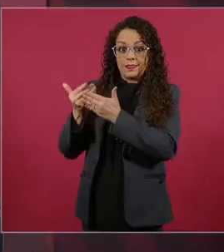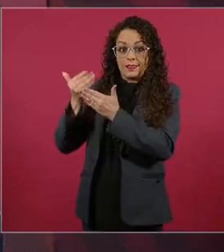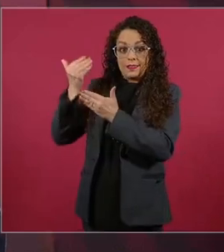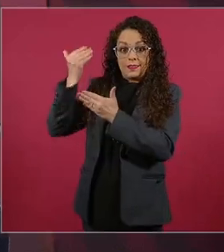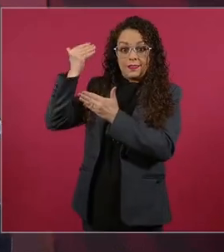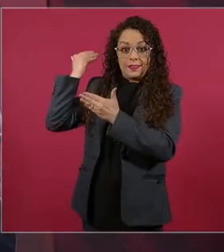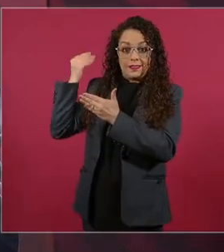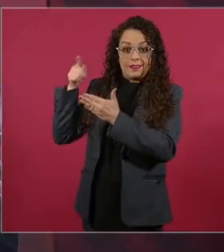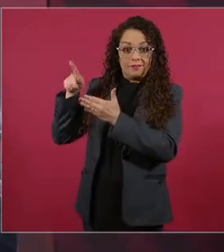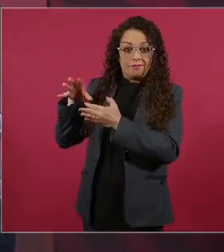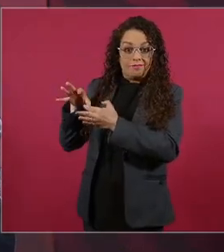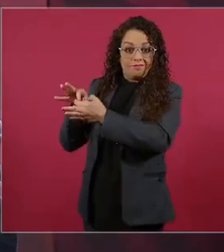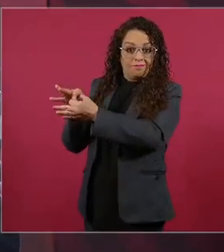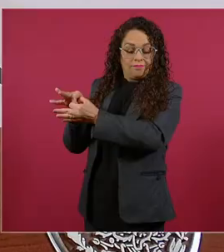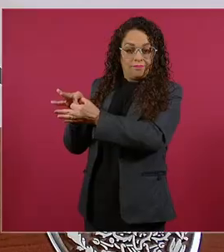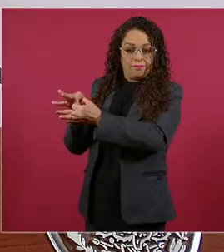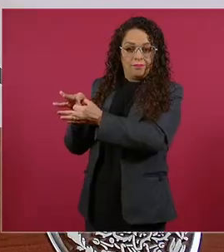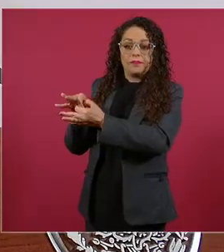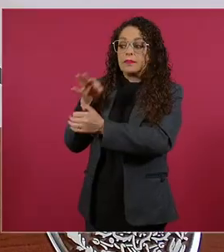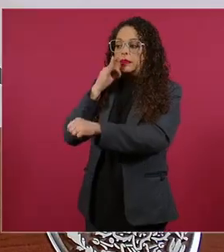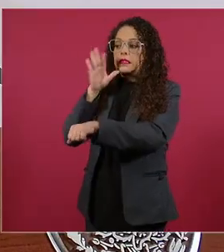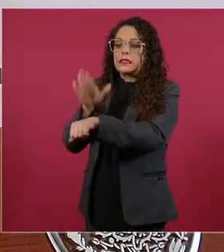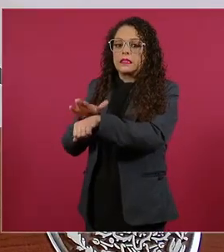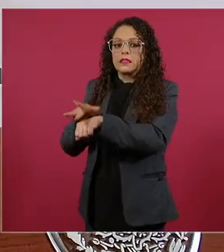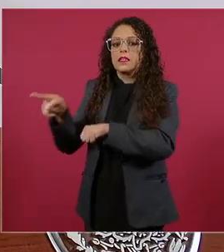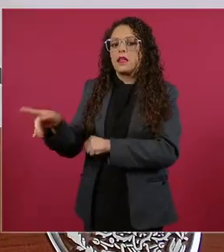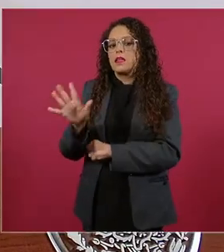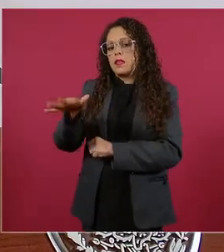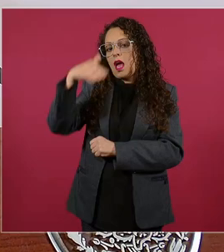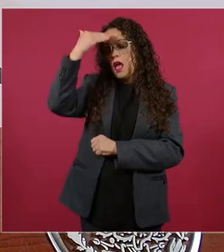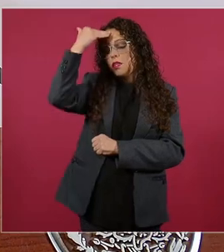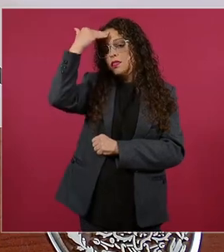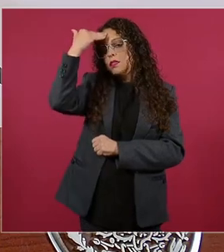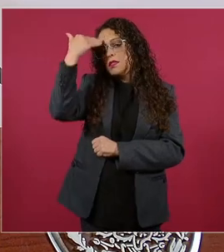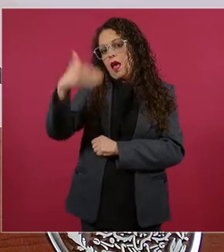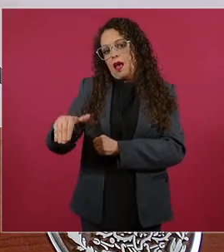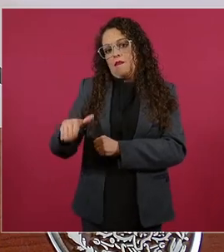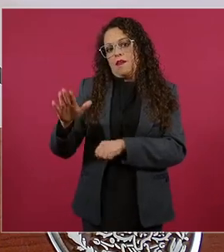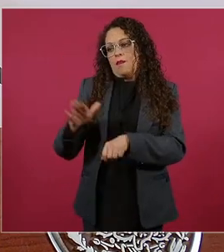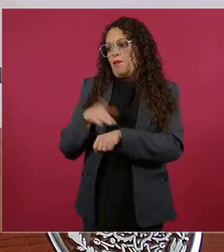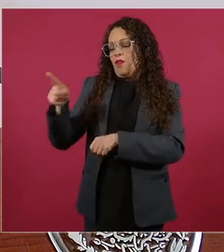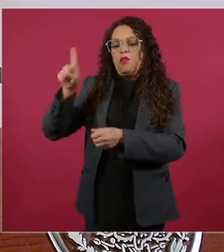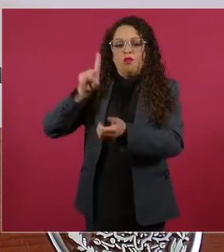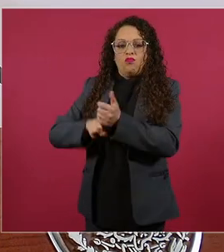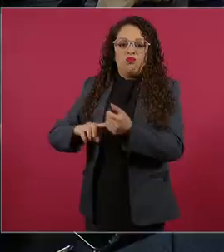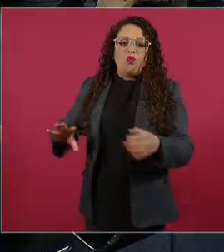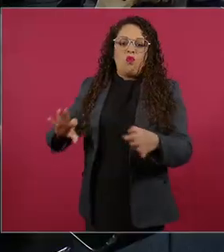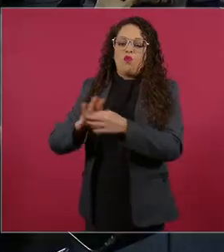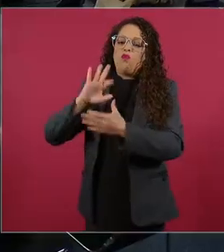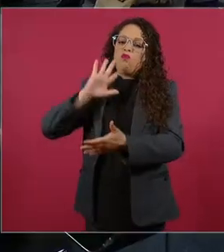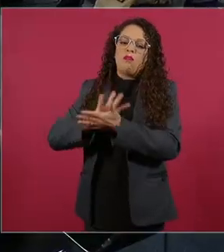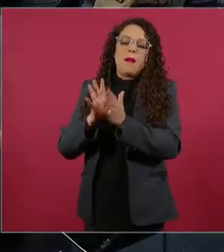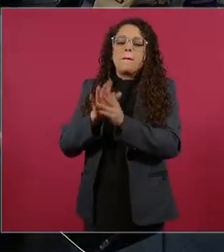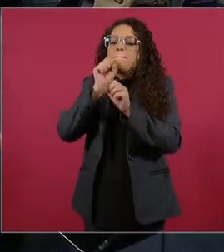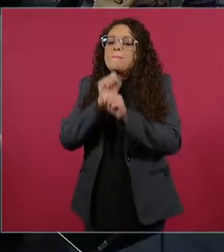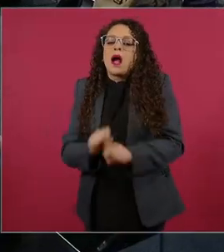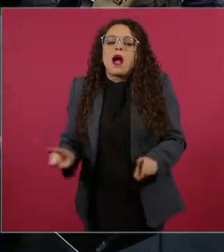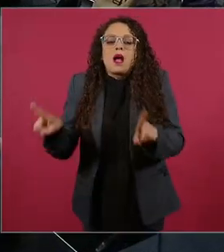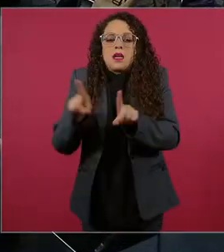ya estaba metido en este asunto. Entonces, después la fiscalía